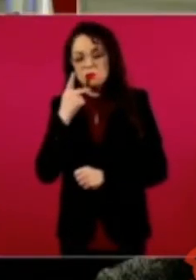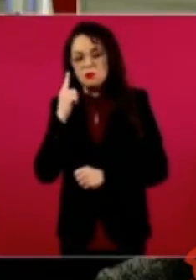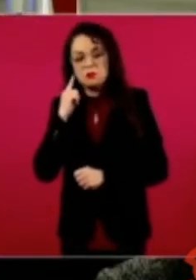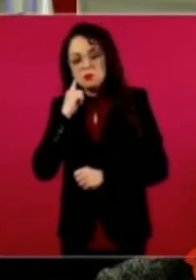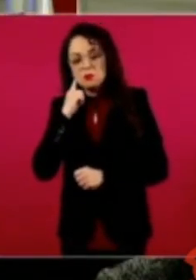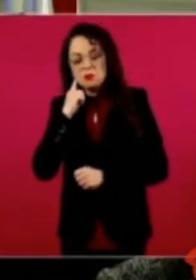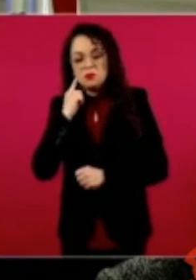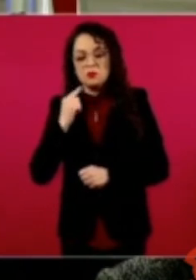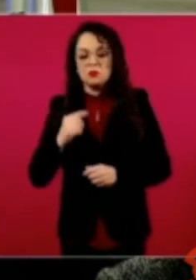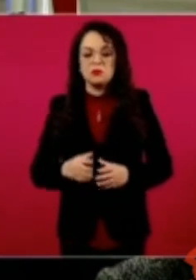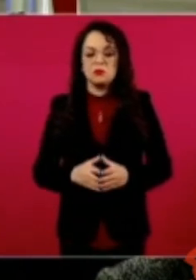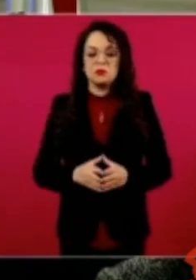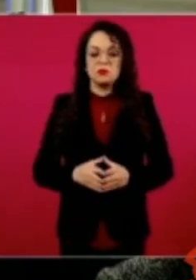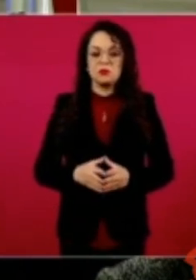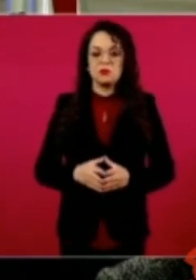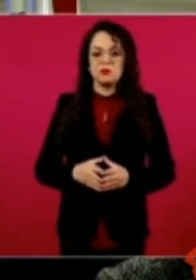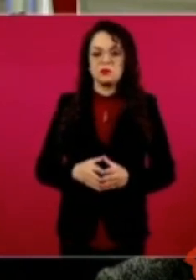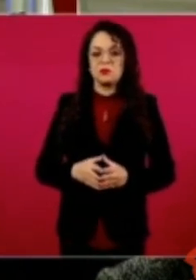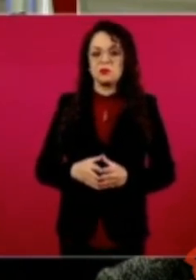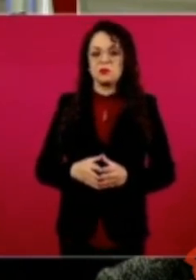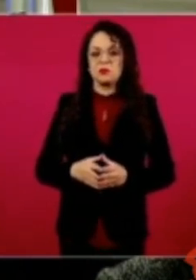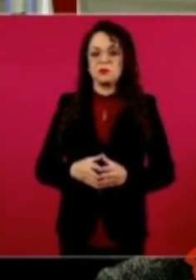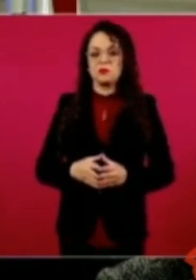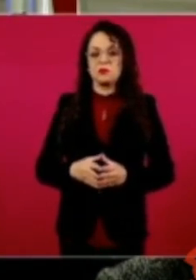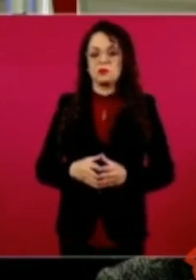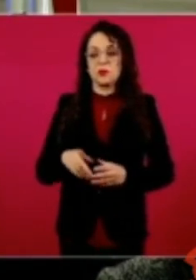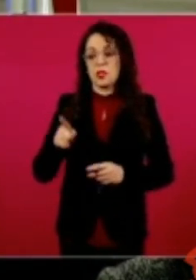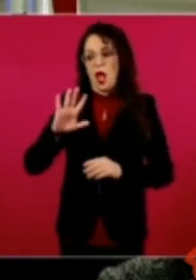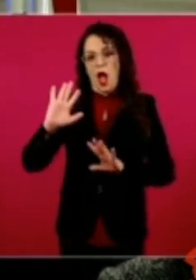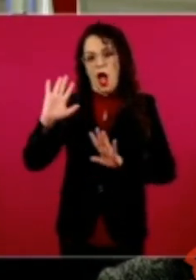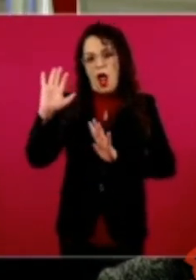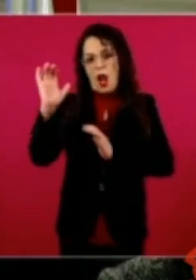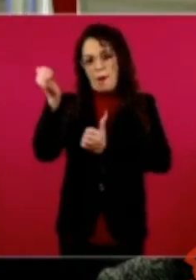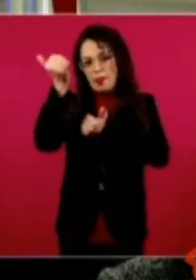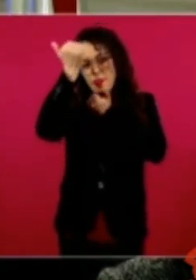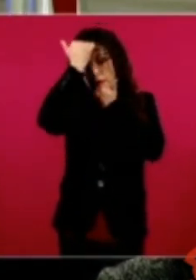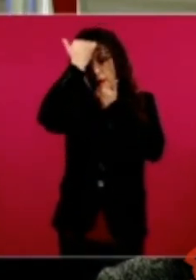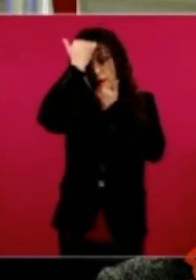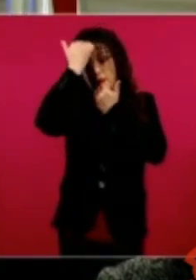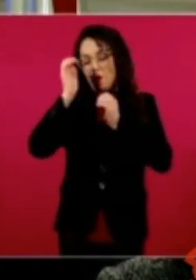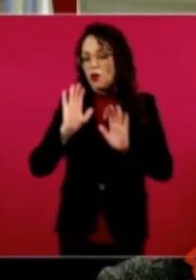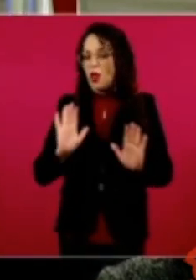Ah, el que ya, pero ya se arrepintió, porque